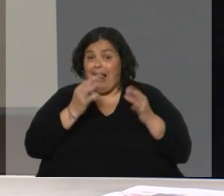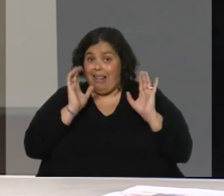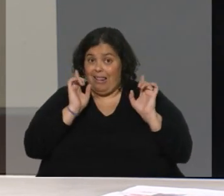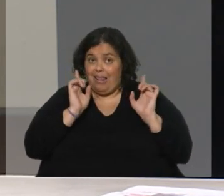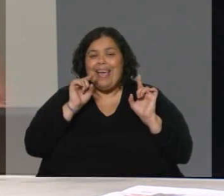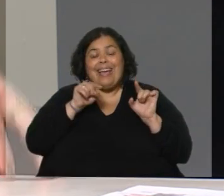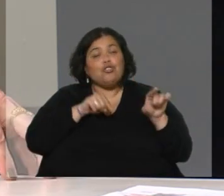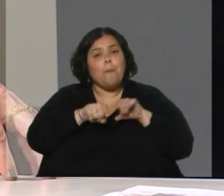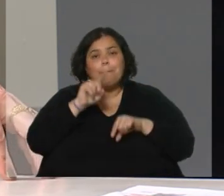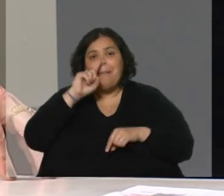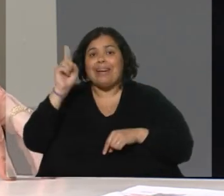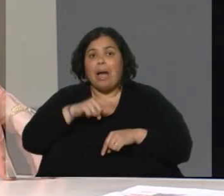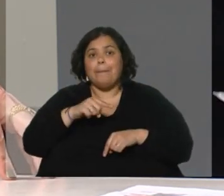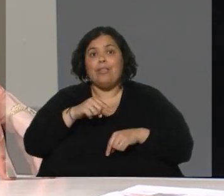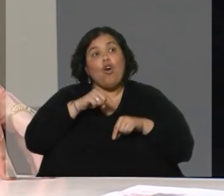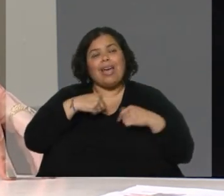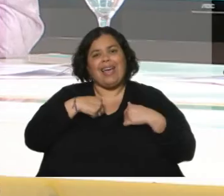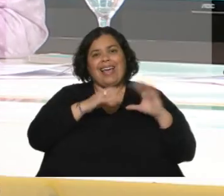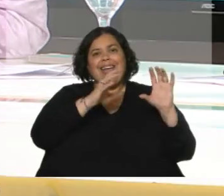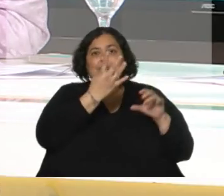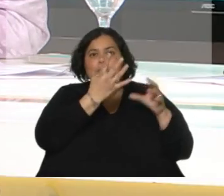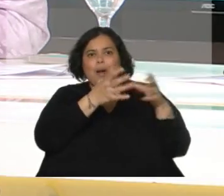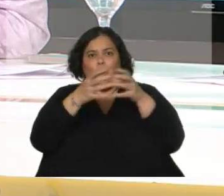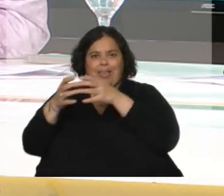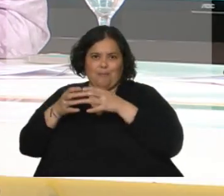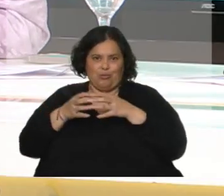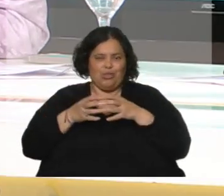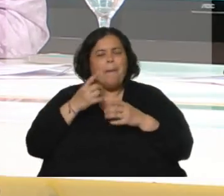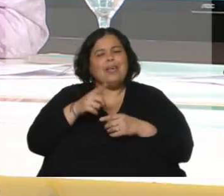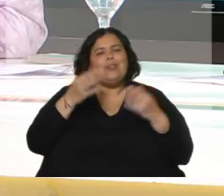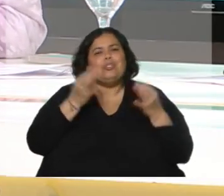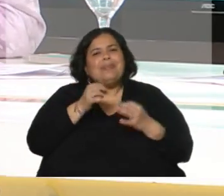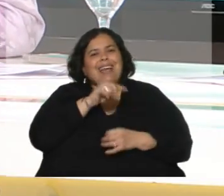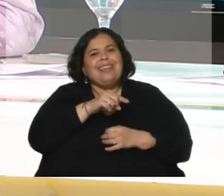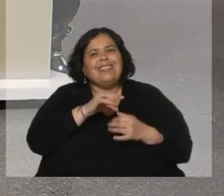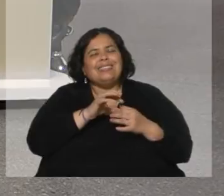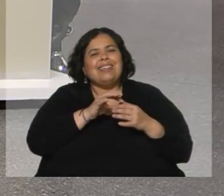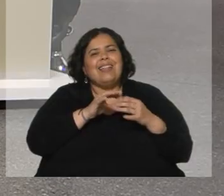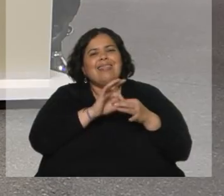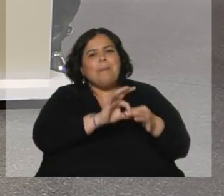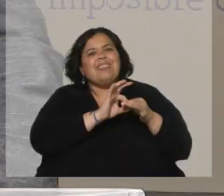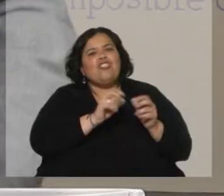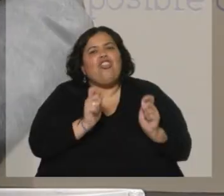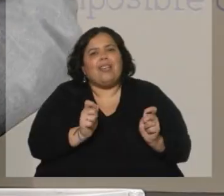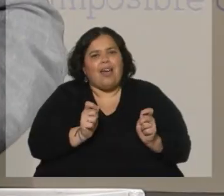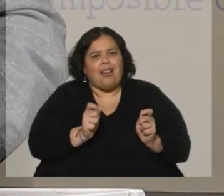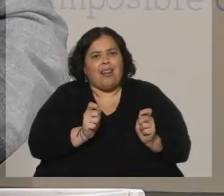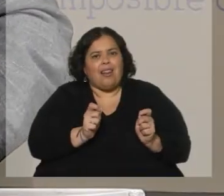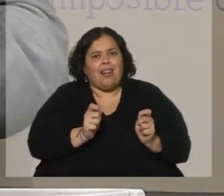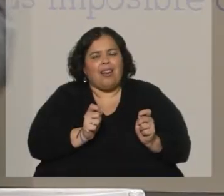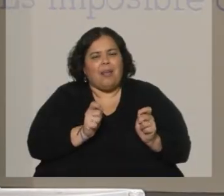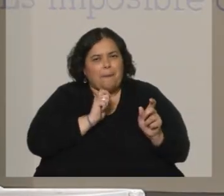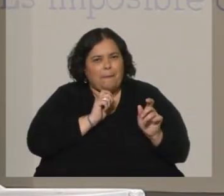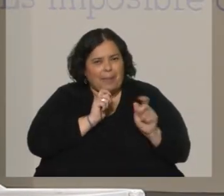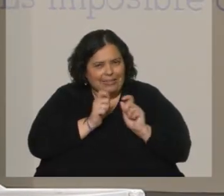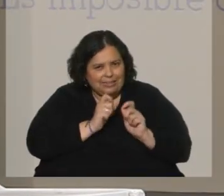iban más rápido que mis cuatro equipos especialistas dependientes de quién Ah eso no sé pero piensa en el trabajo